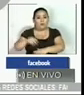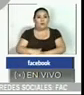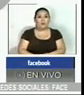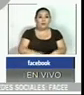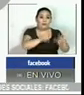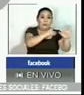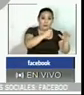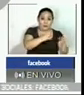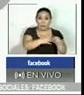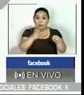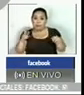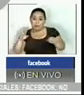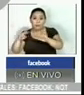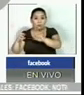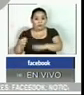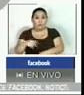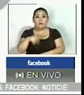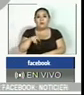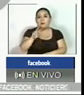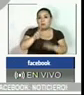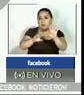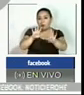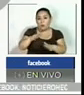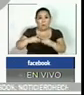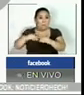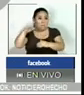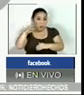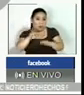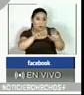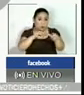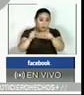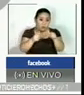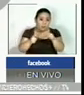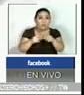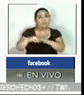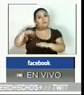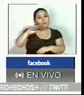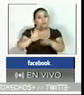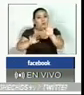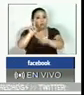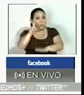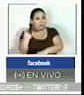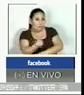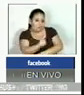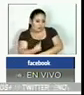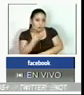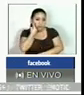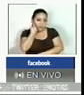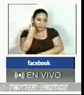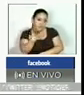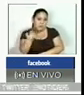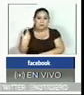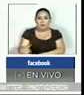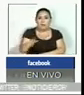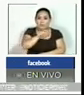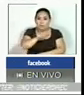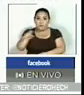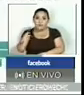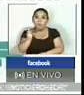79 años, 75, y de más de 80 años, 11 personas. Estos son los datos con los que estamos cerrando el viernes.